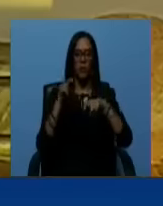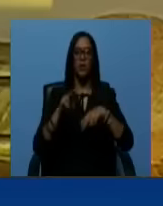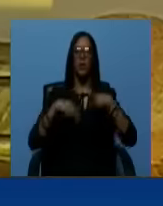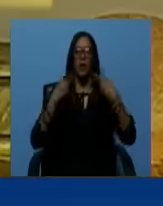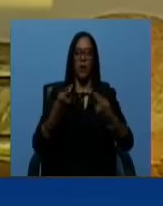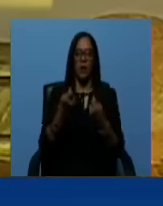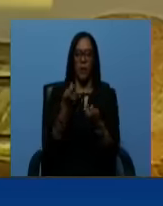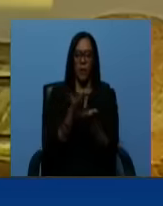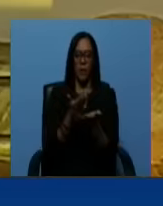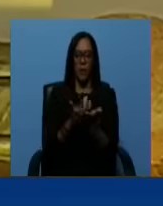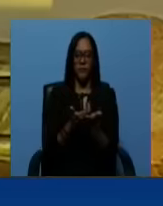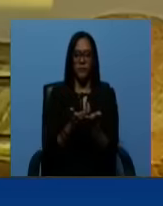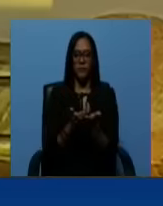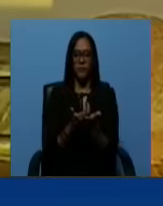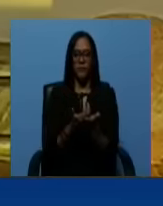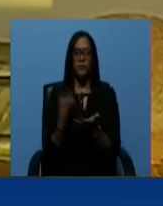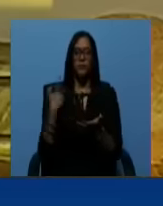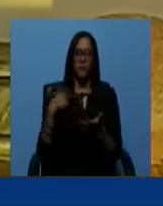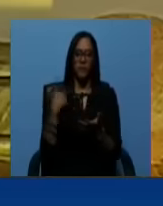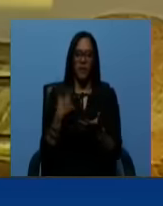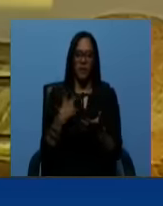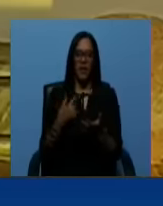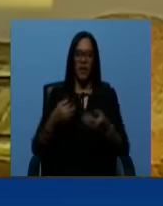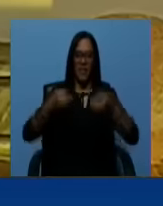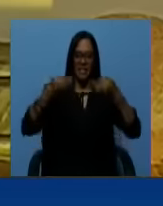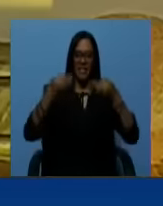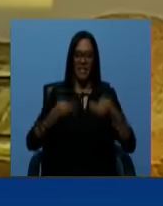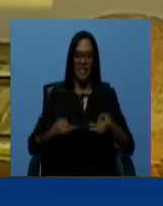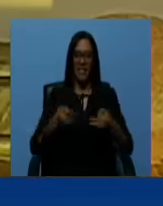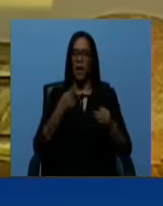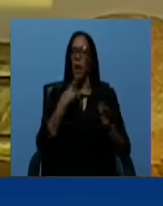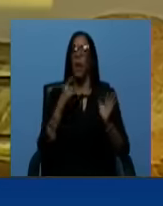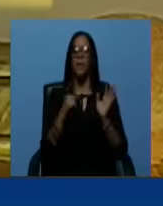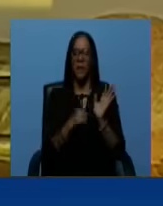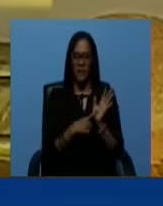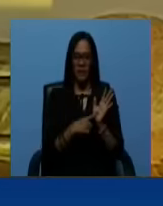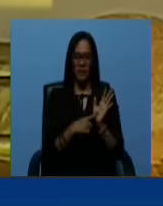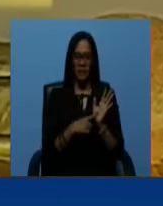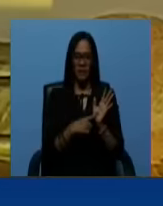economía. Y tengo la certeza absoluta,